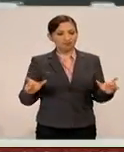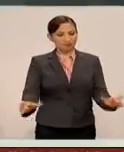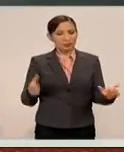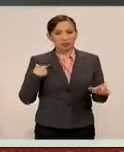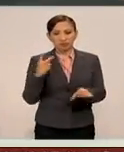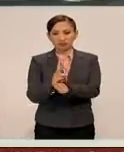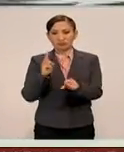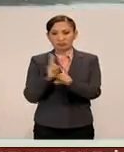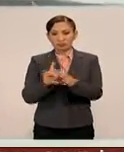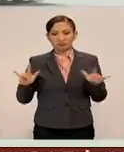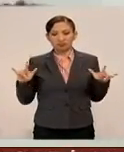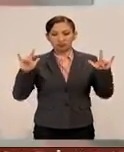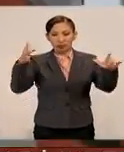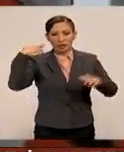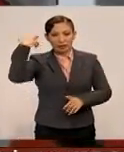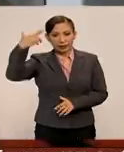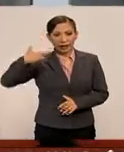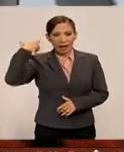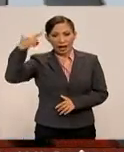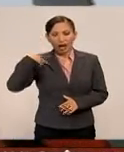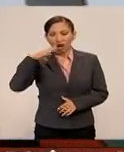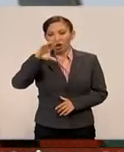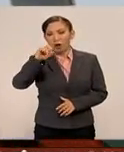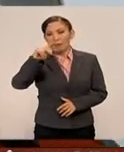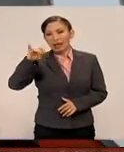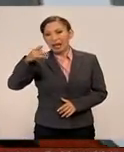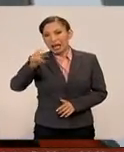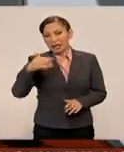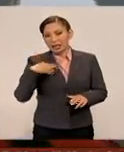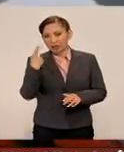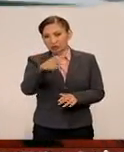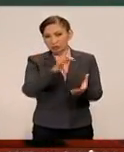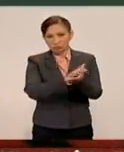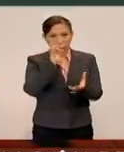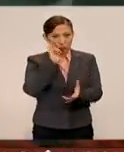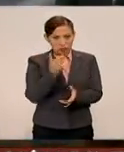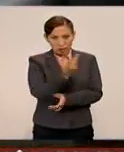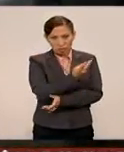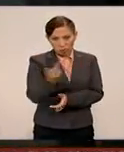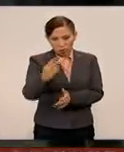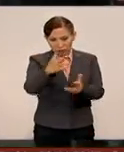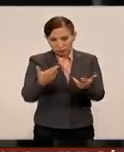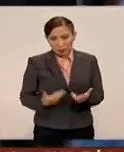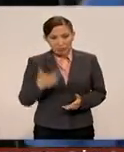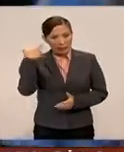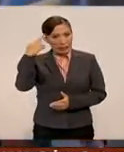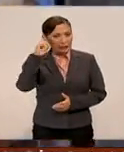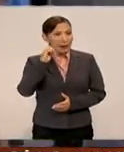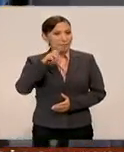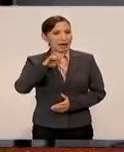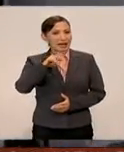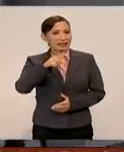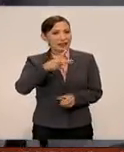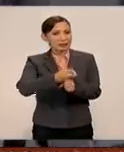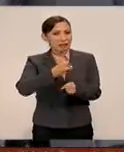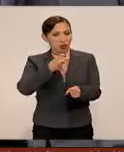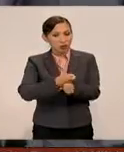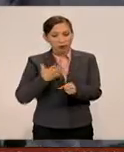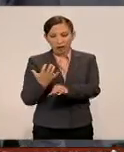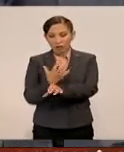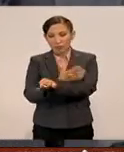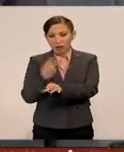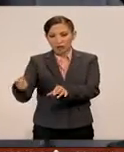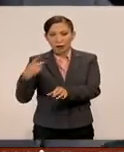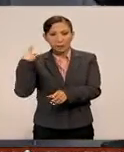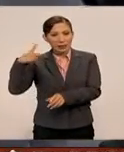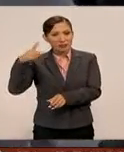por aviones de la Fuerza Real. En Copenhague fue recibido junto con su esposa Angélica Rivera por la reina Margarita II, acompañada